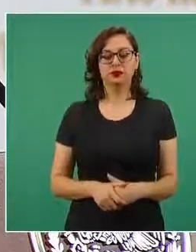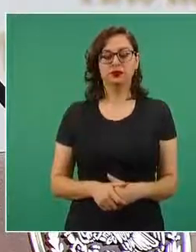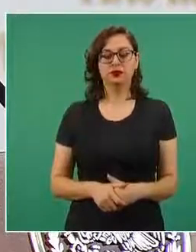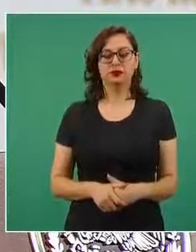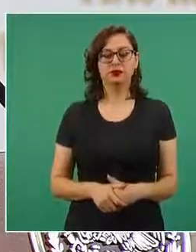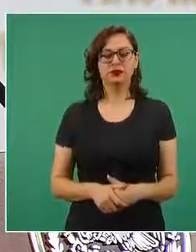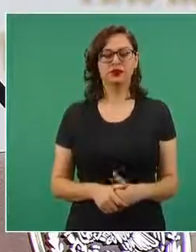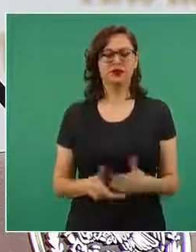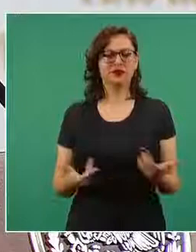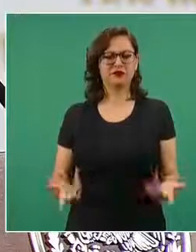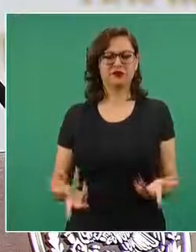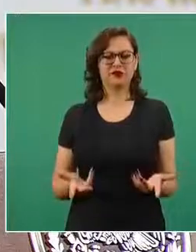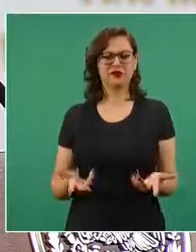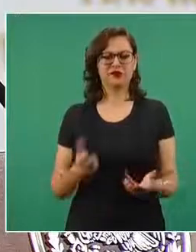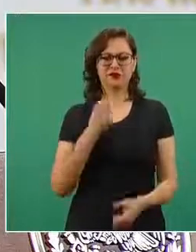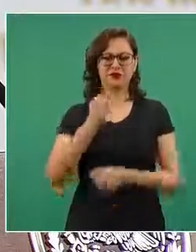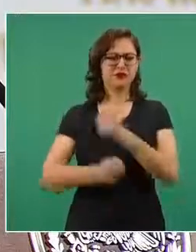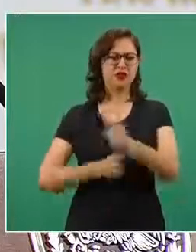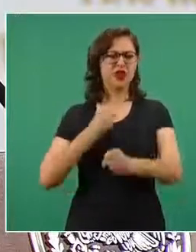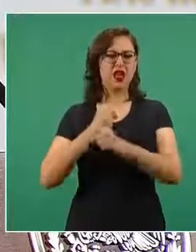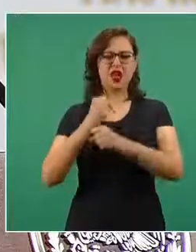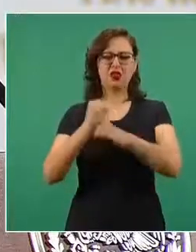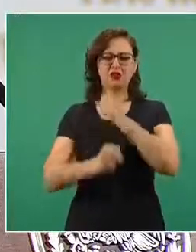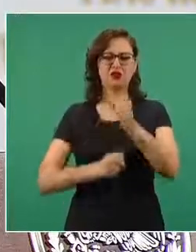Por siglos